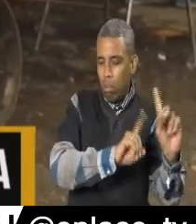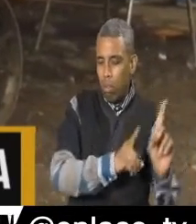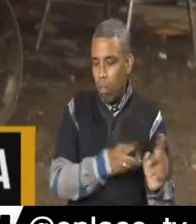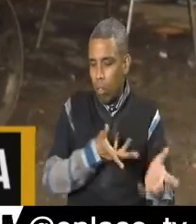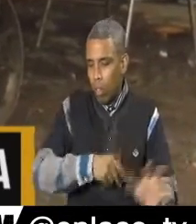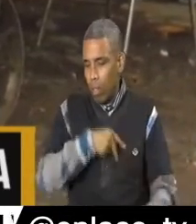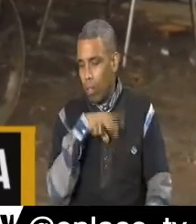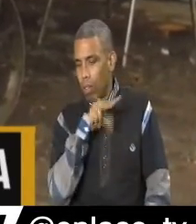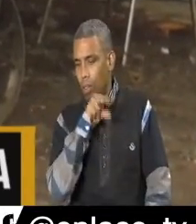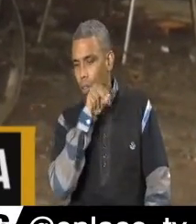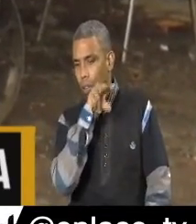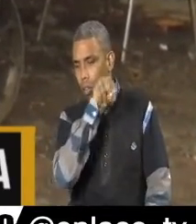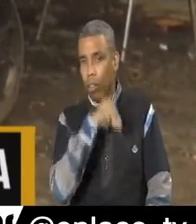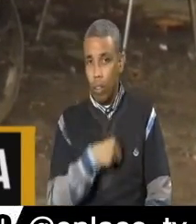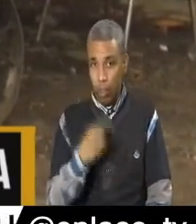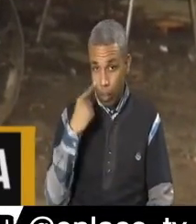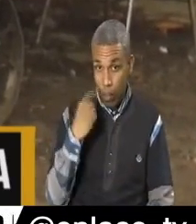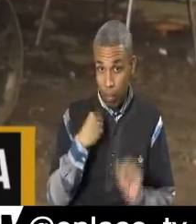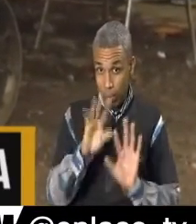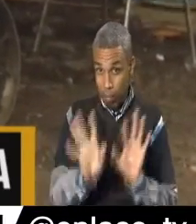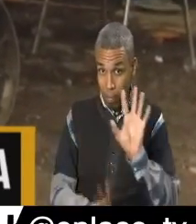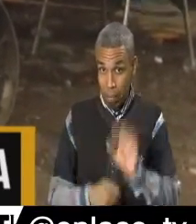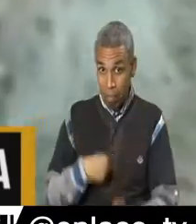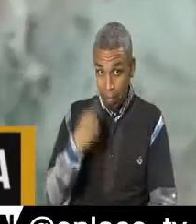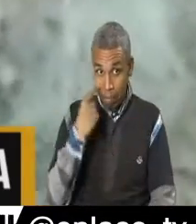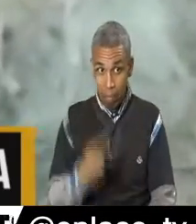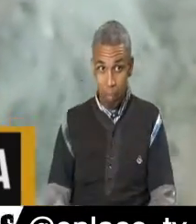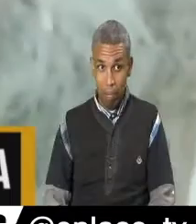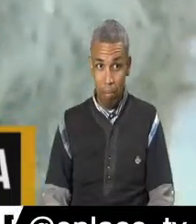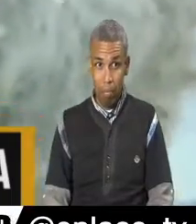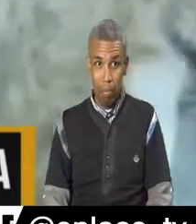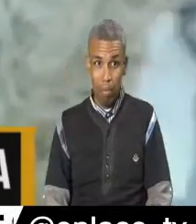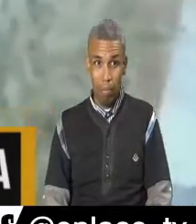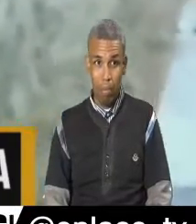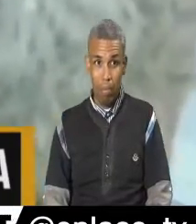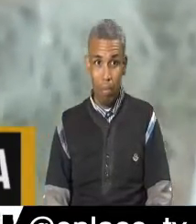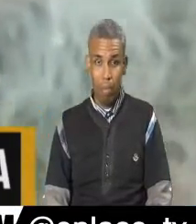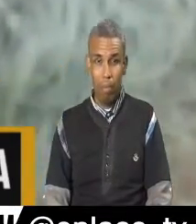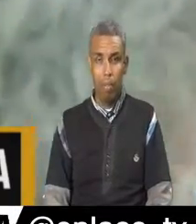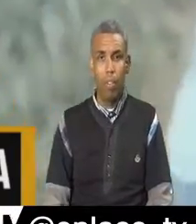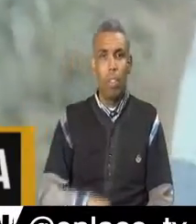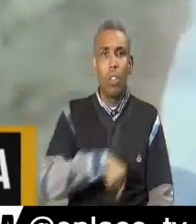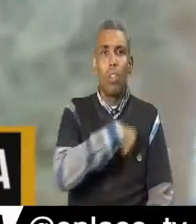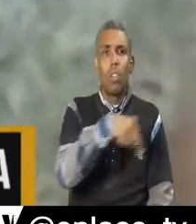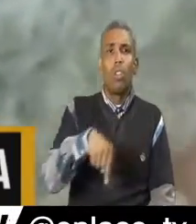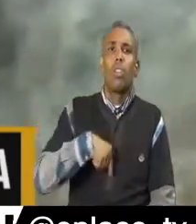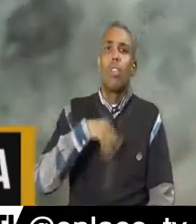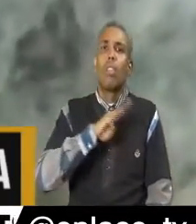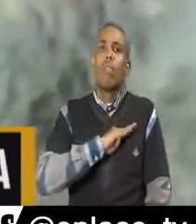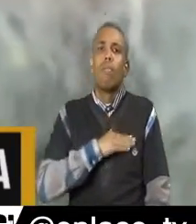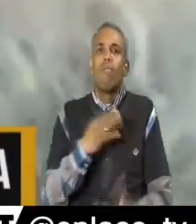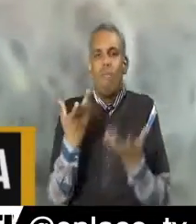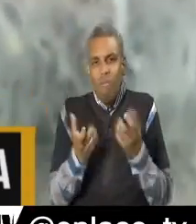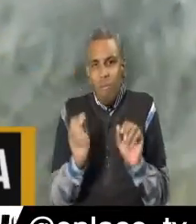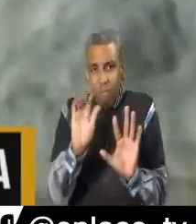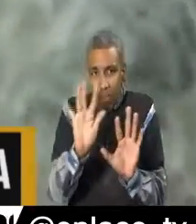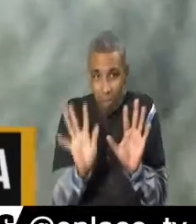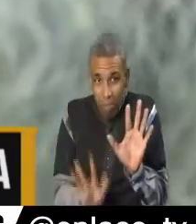esta secretaría en cabeza de Jenny Suárez. Nosotros, la alcaldía municipal, en cabeza de la doctora